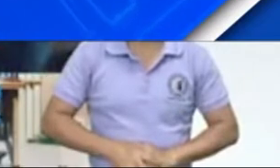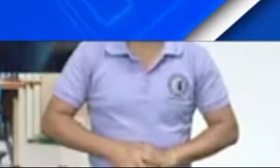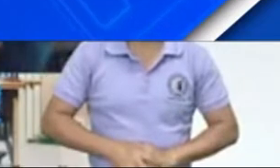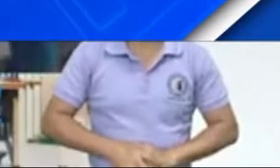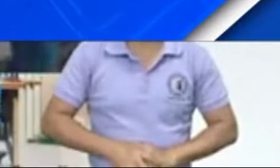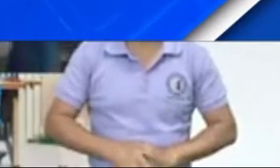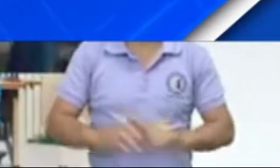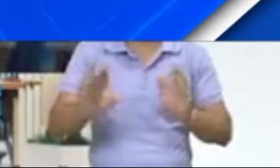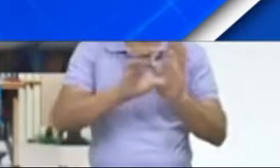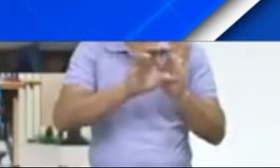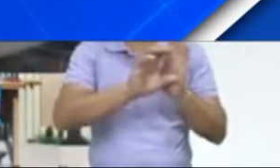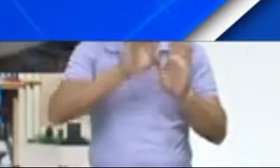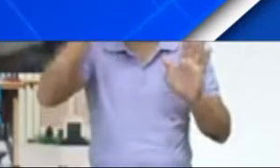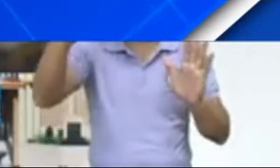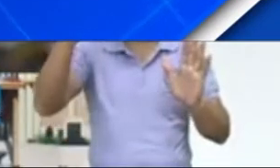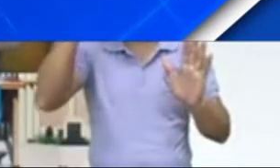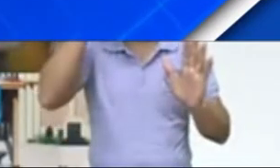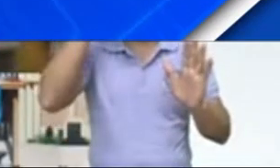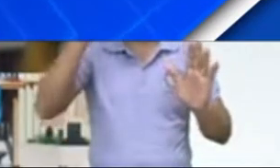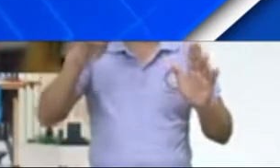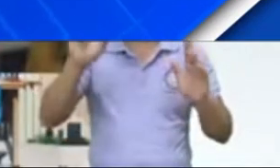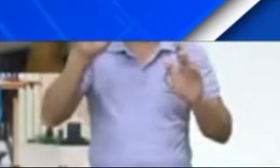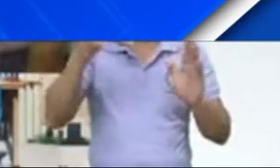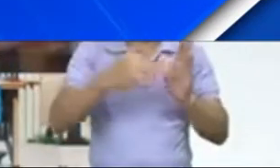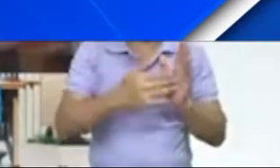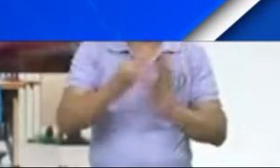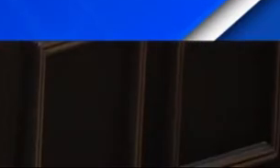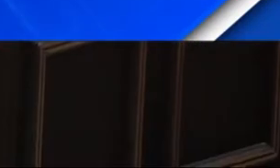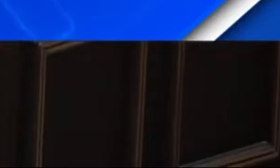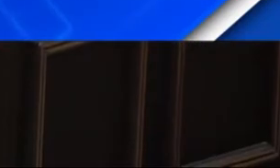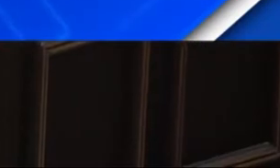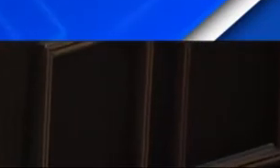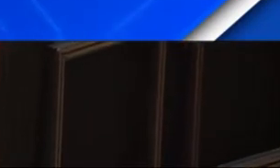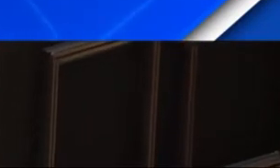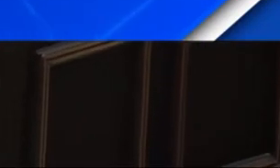se conmemora el primer lunes de septiembre de cada año.